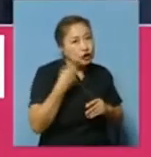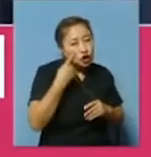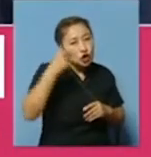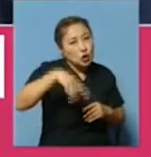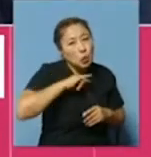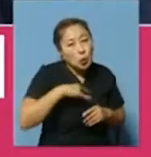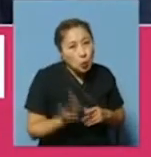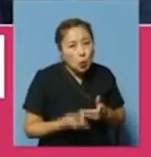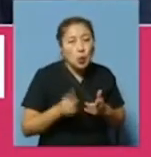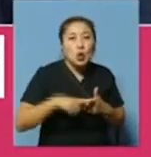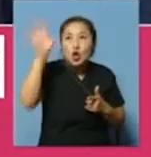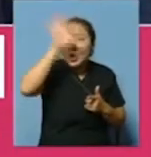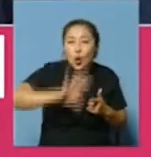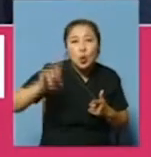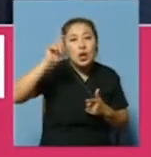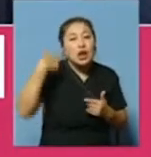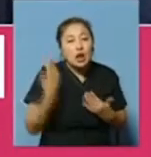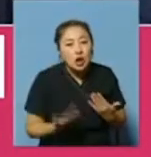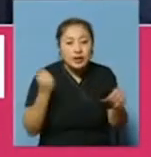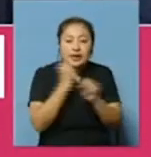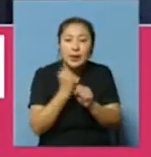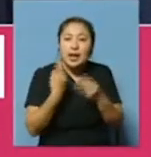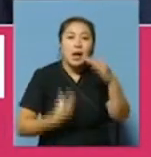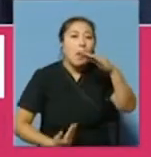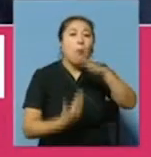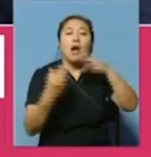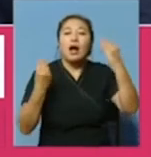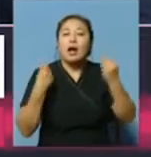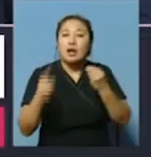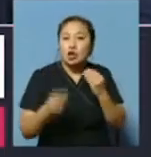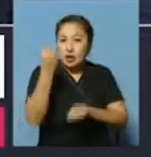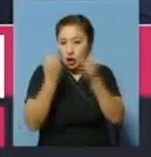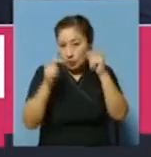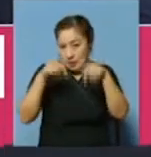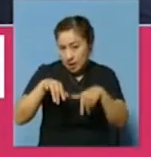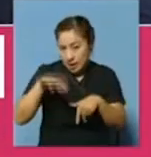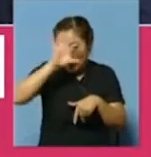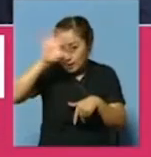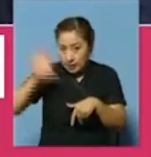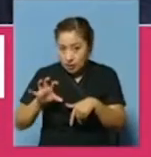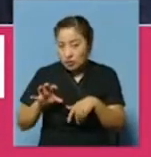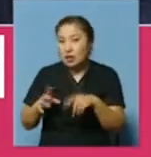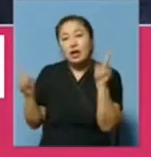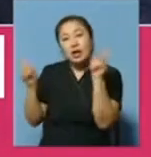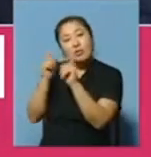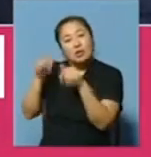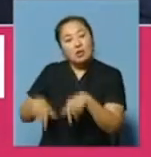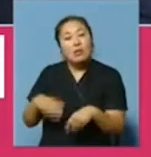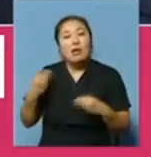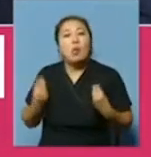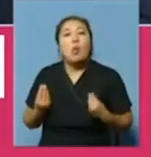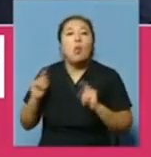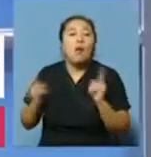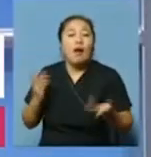jujuy toda la región en que hay que trabajar principalmente lo que son las economías regionales el grado de problema que tenemos nosotros